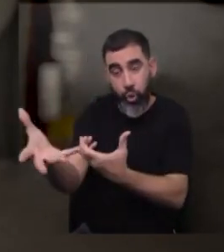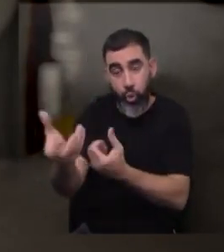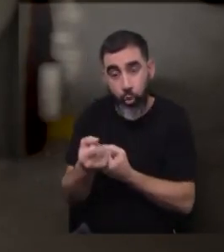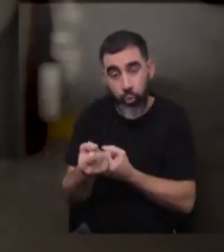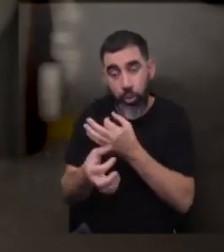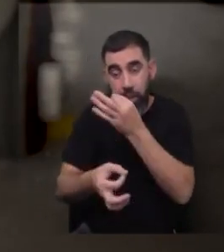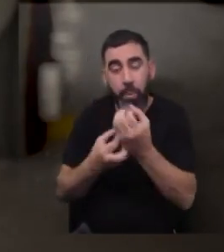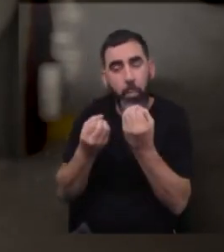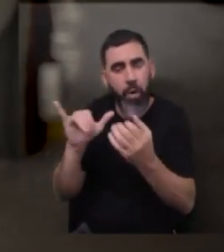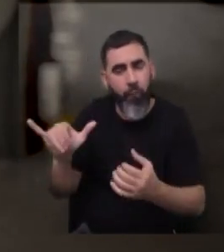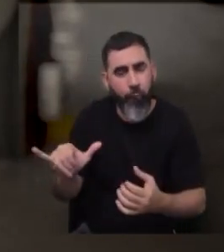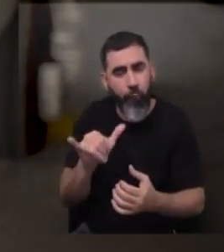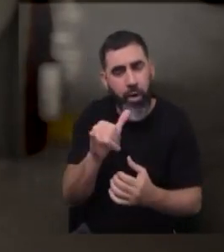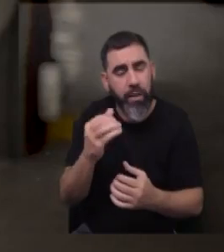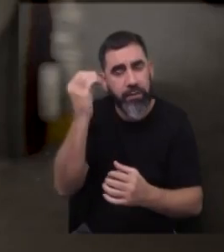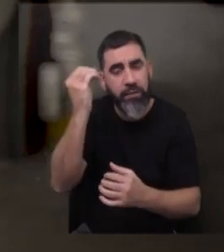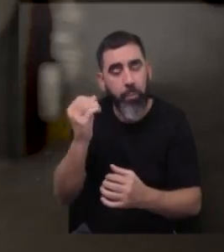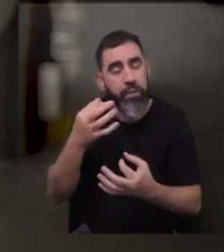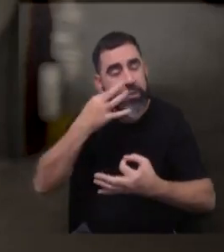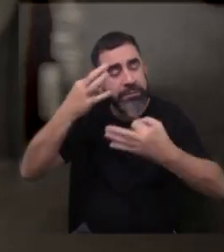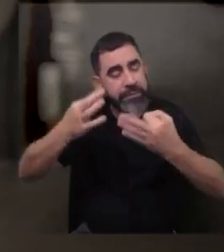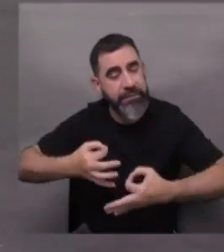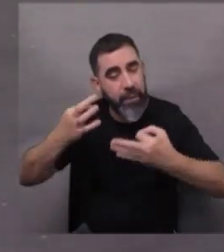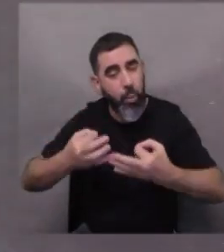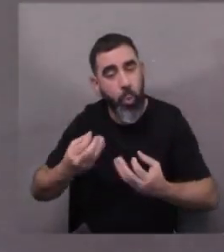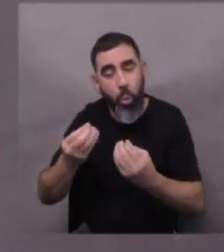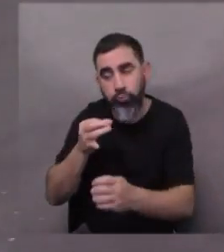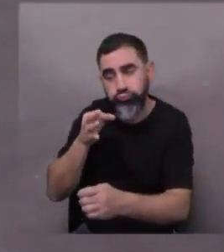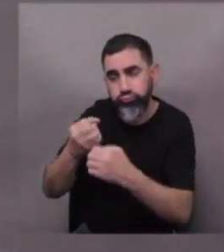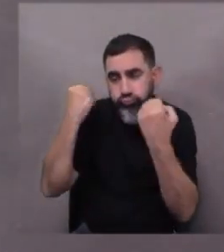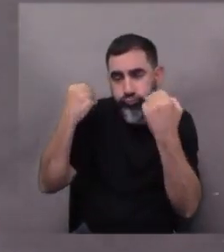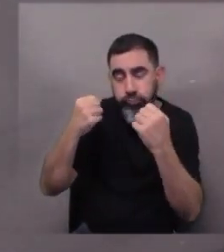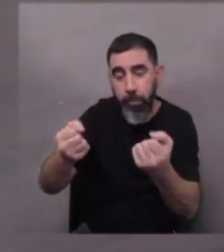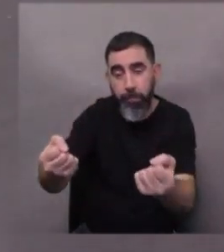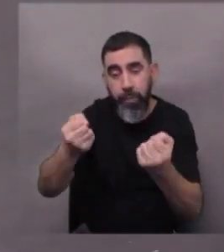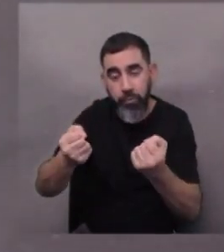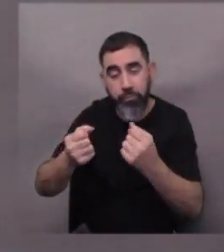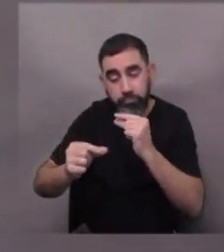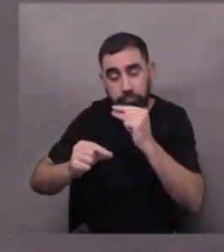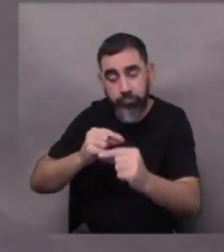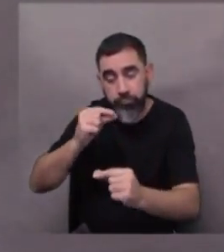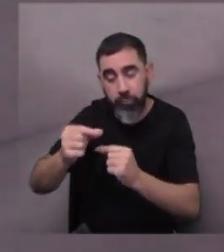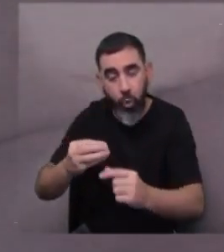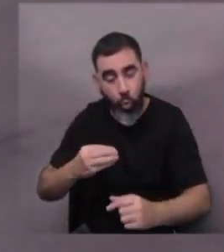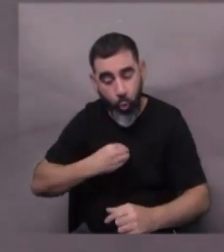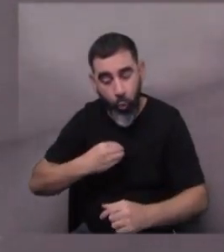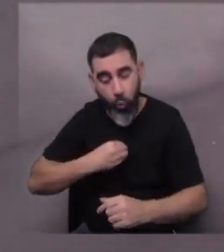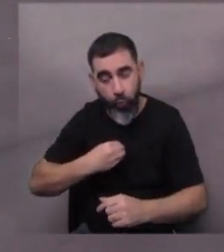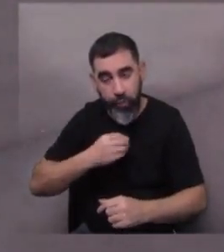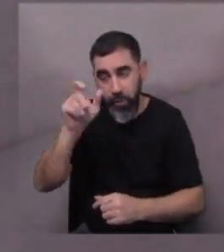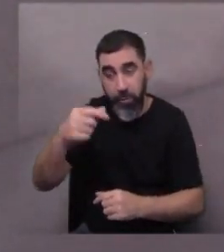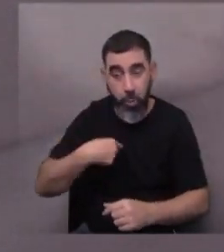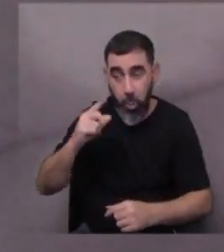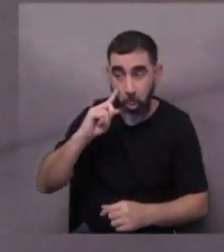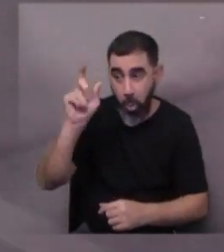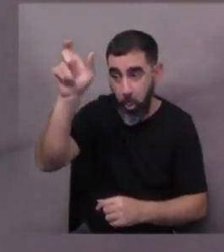vuela un avión, qué es el medio de transporte más seguro, cómo se entrenan los pilotos, para poder ir trabajando en esta confianza hacia alguien que no